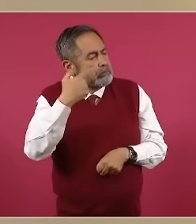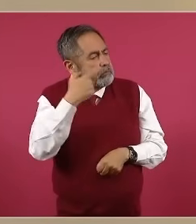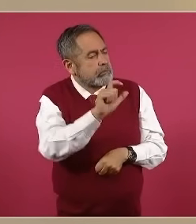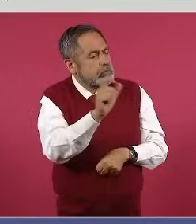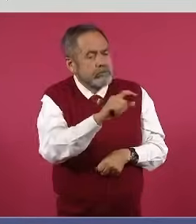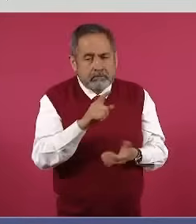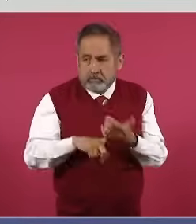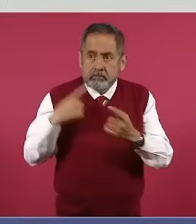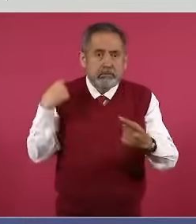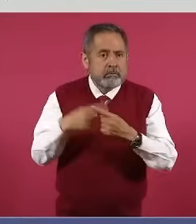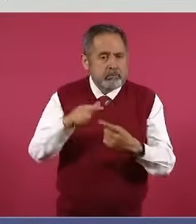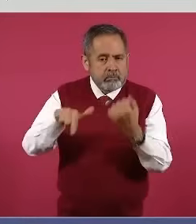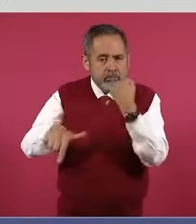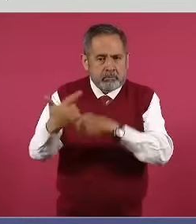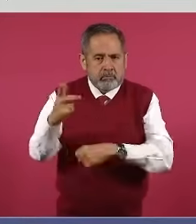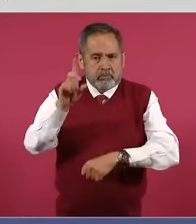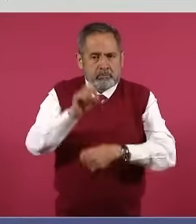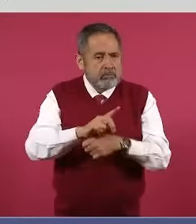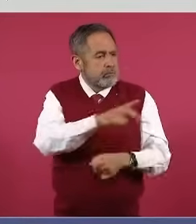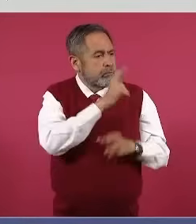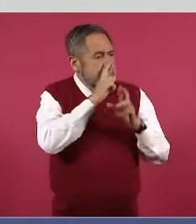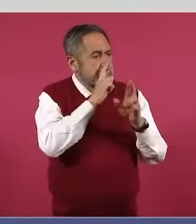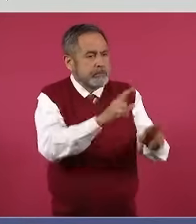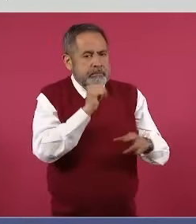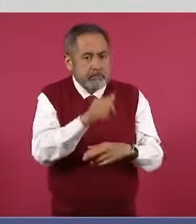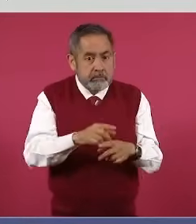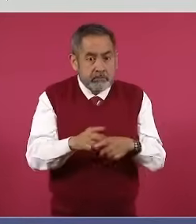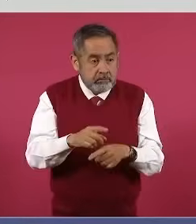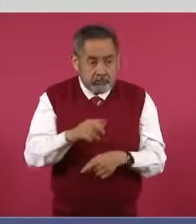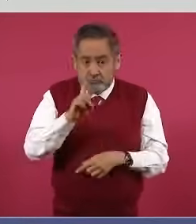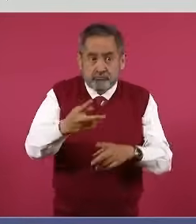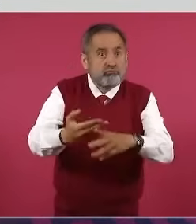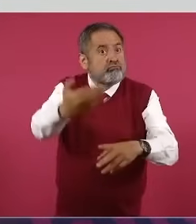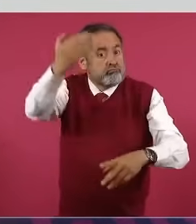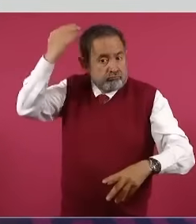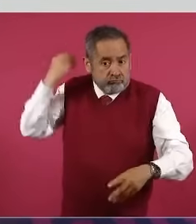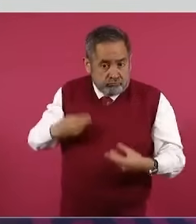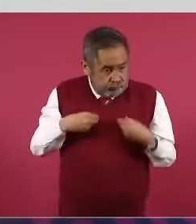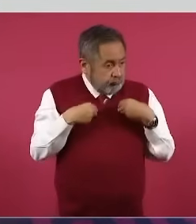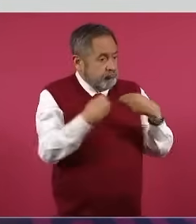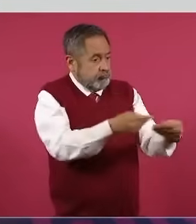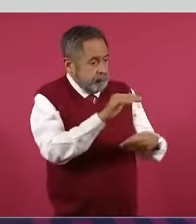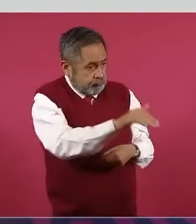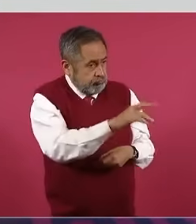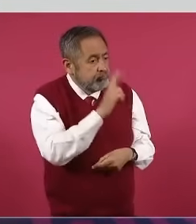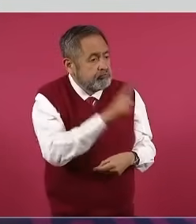12 días, y les llegó antes de que se fueran de vacaciones.